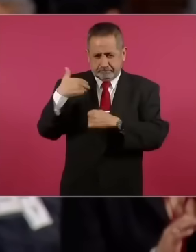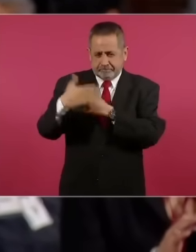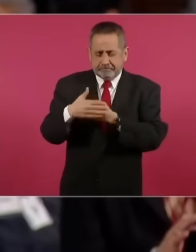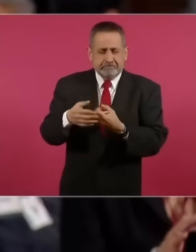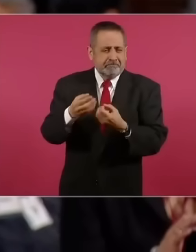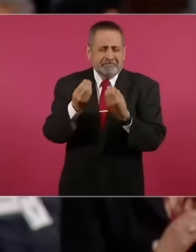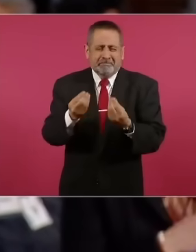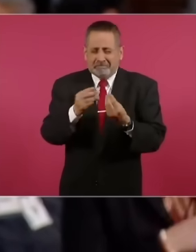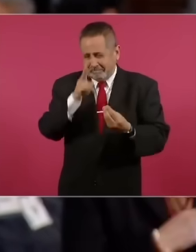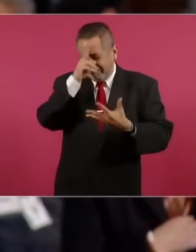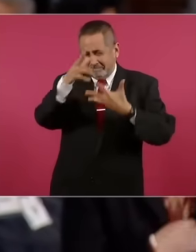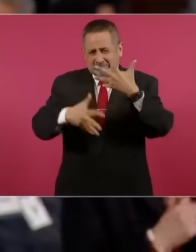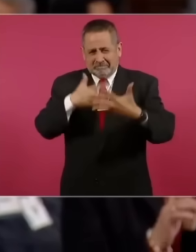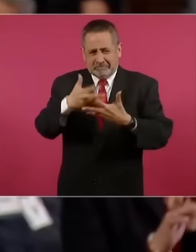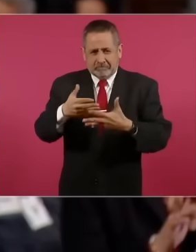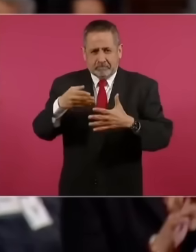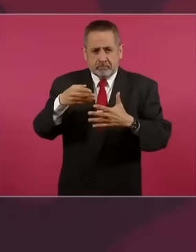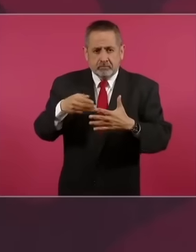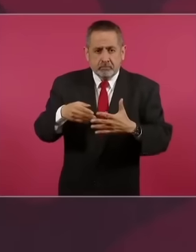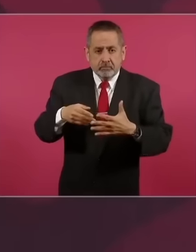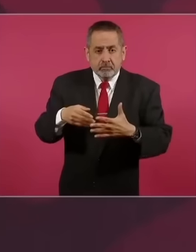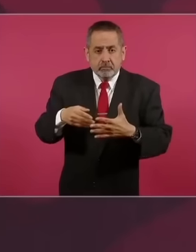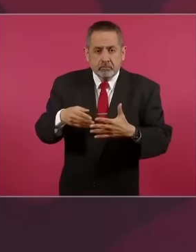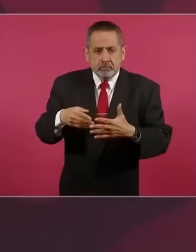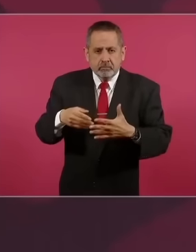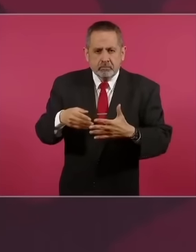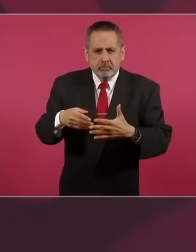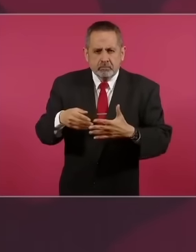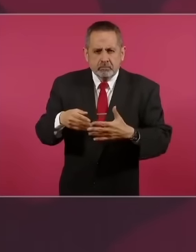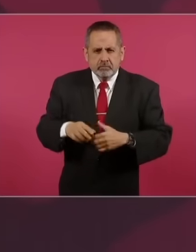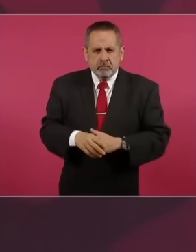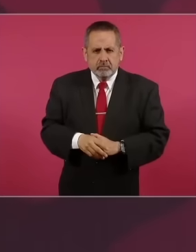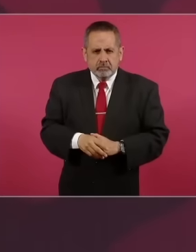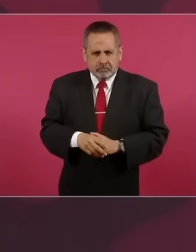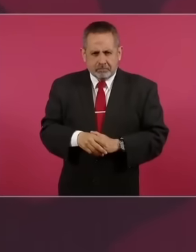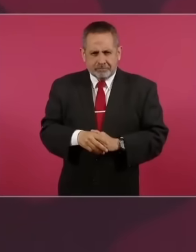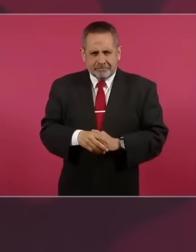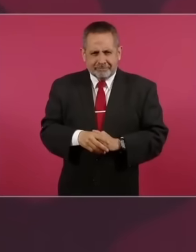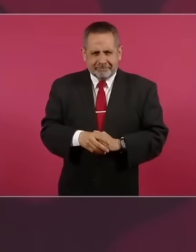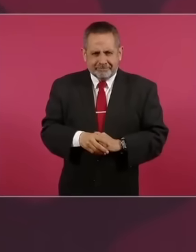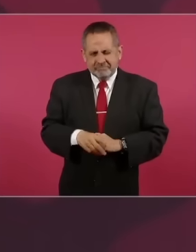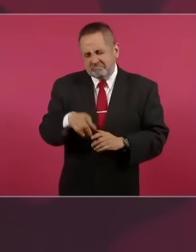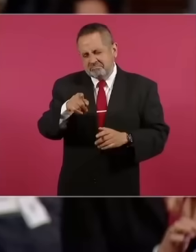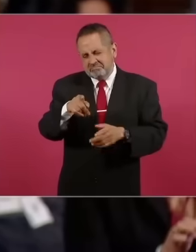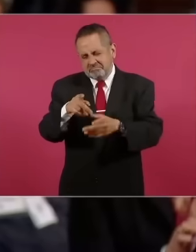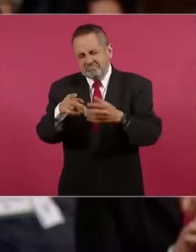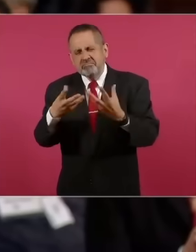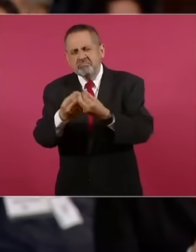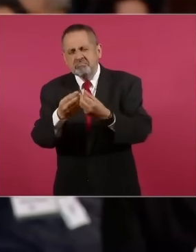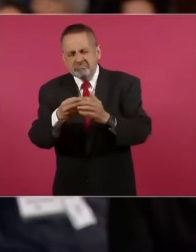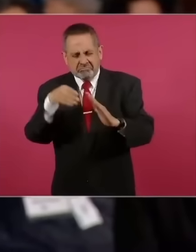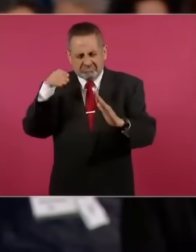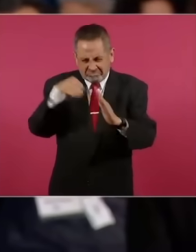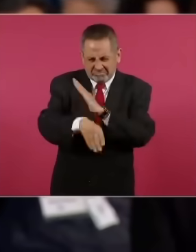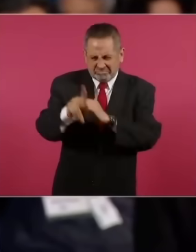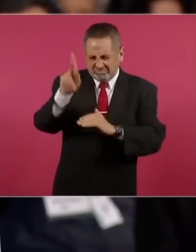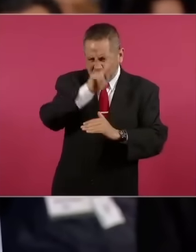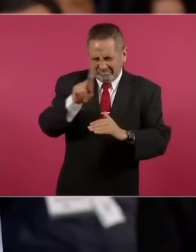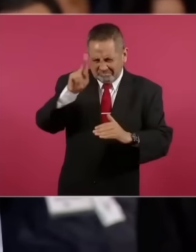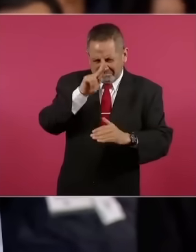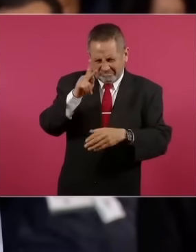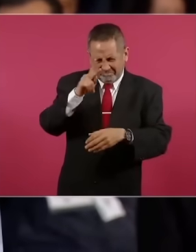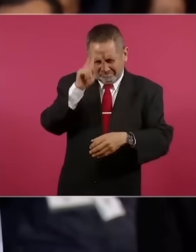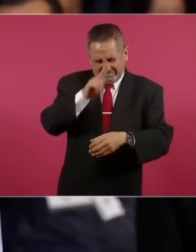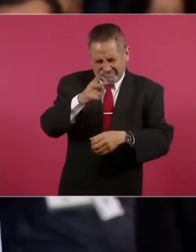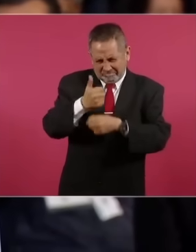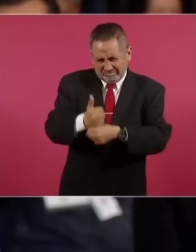Son datos. Tú dices unido o sumido. Sumido. Al final de cuentas es lo mismo, ¿no? Sumido en la violencia. Tengo los datos